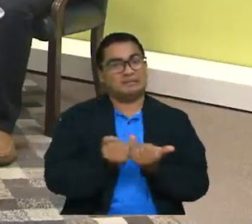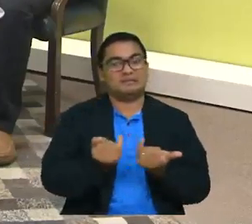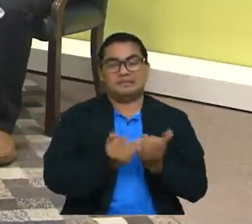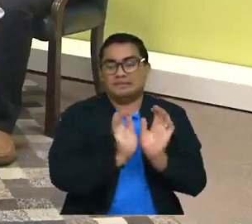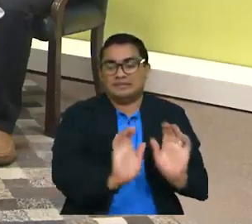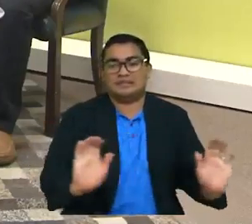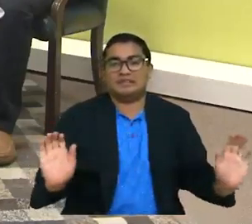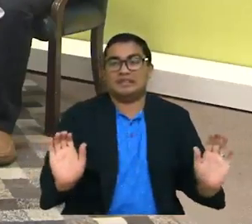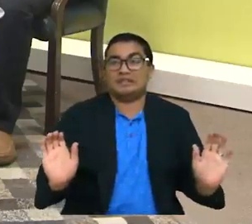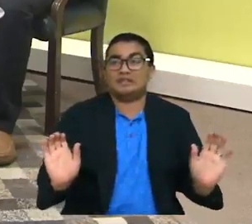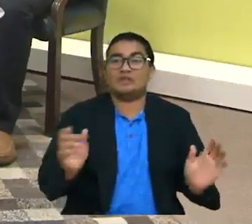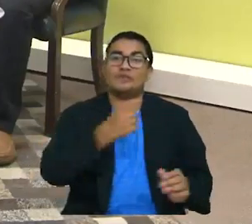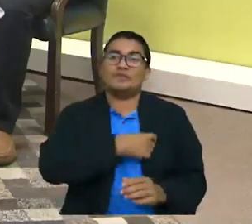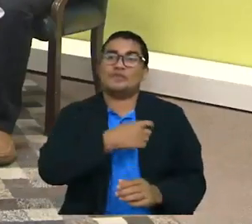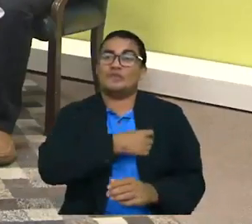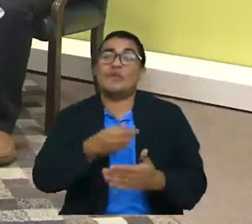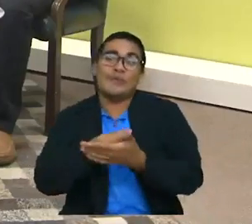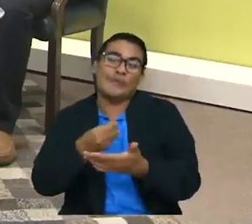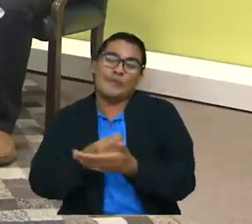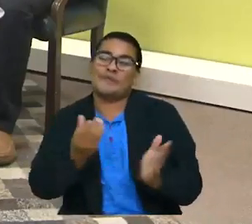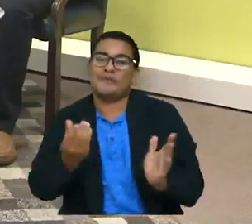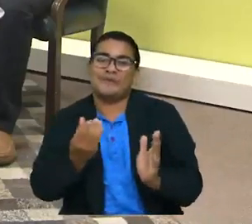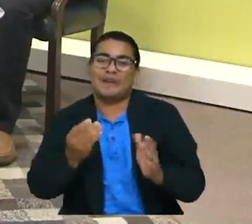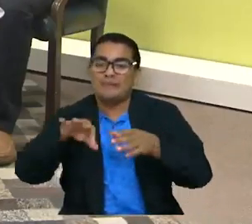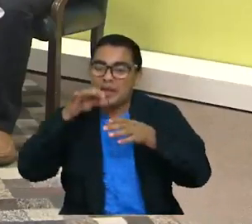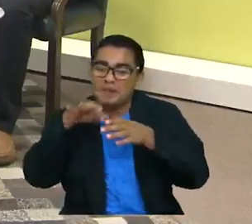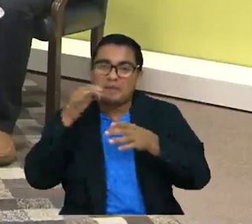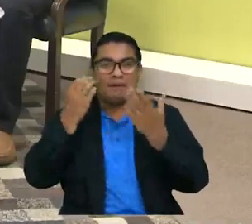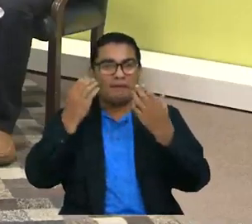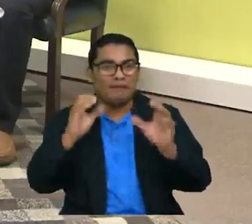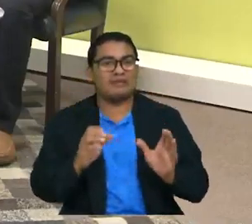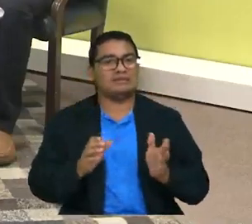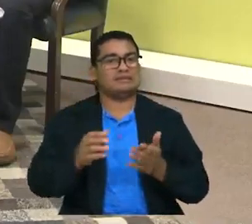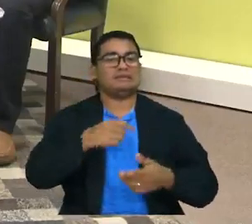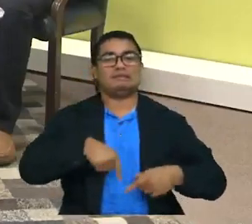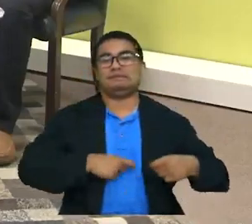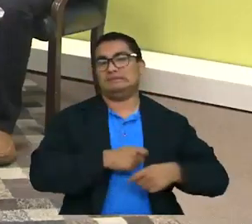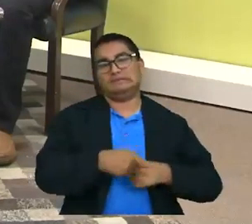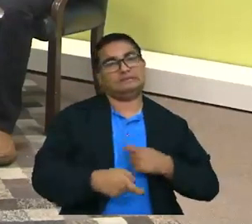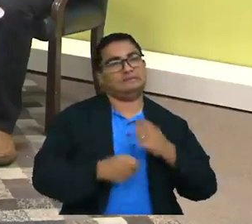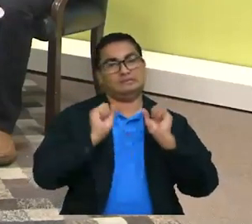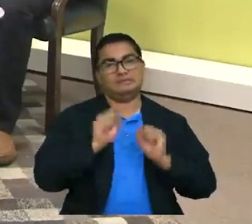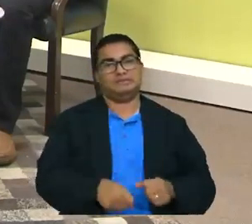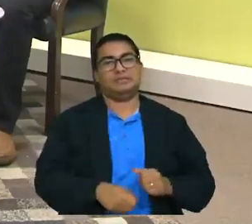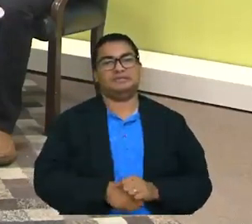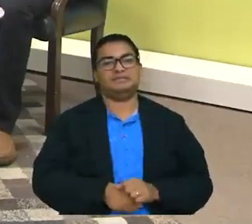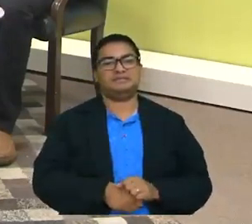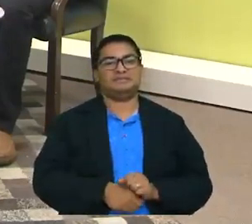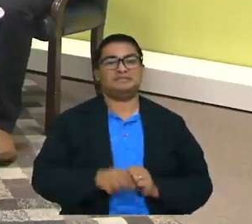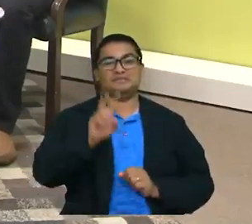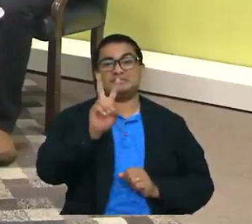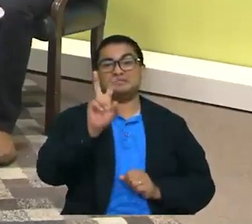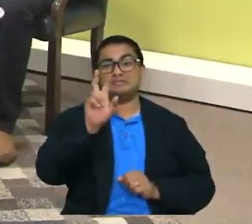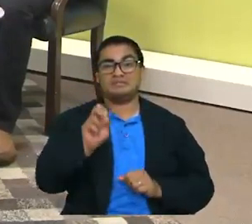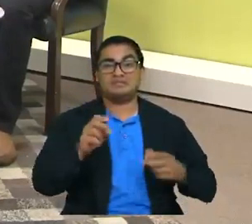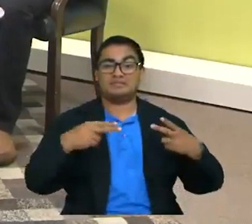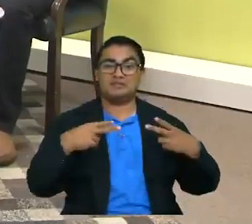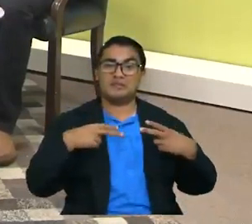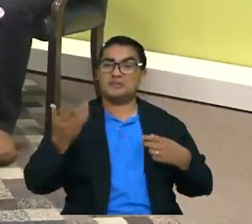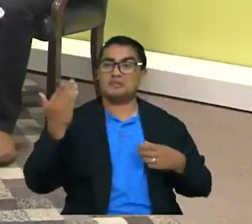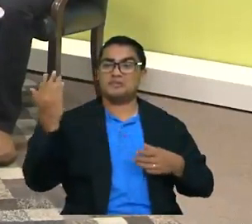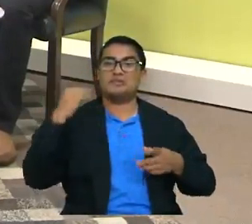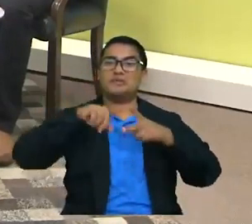a lo mejor esto puede provocar, digamos, que ellos se compliquen con parasitosis. Desde el 20 de abril, ¿verdad, doctor? Creo que inició,